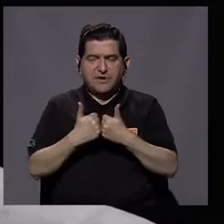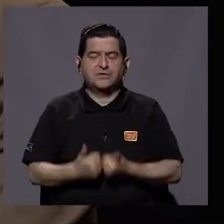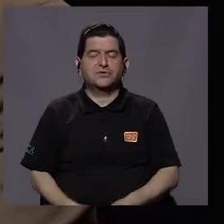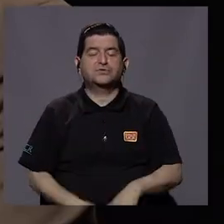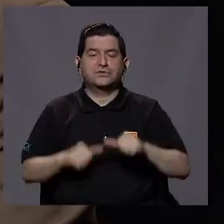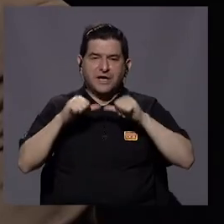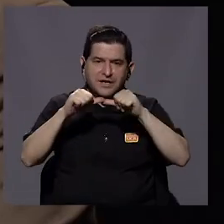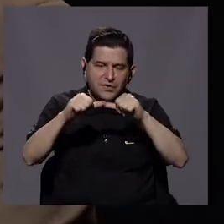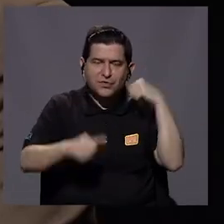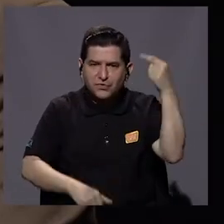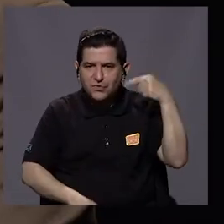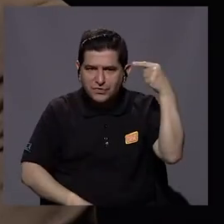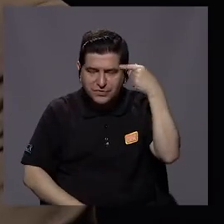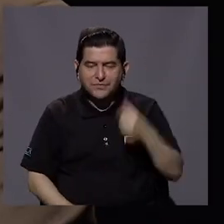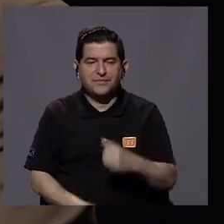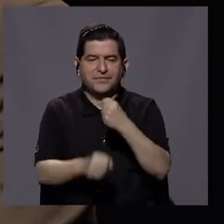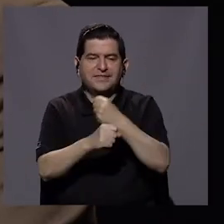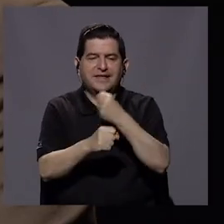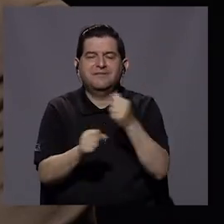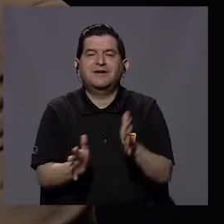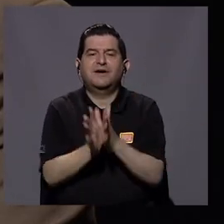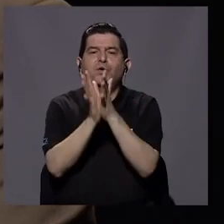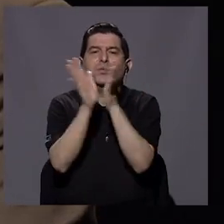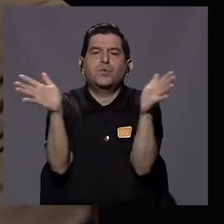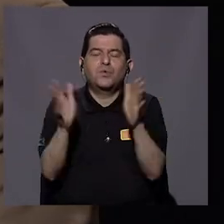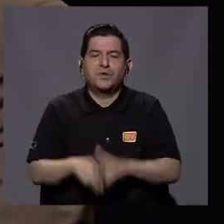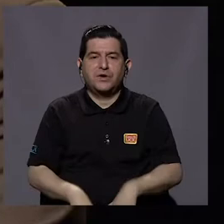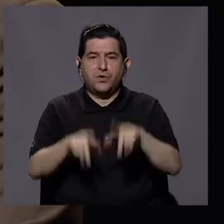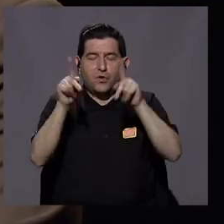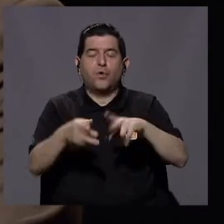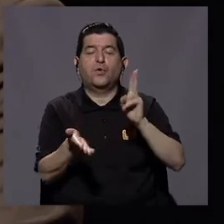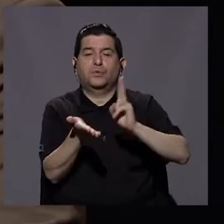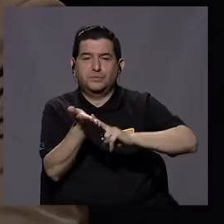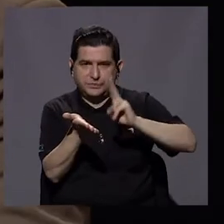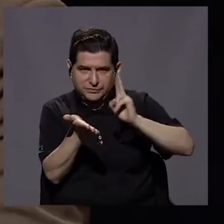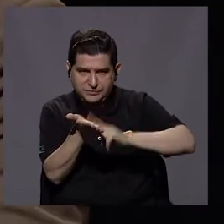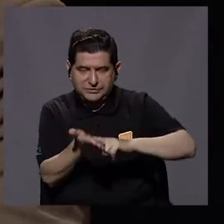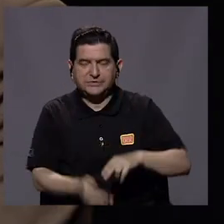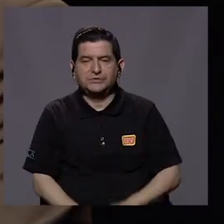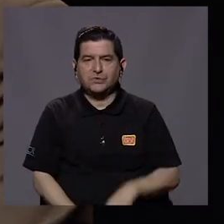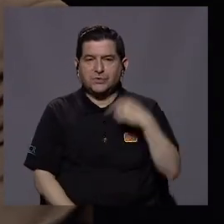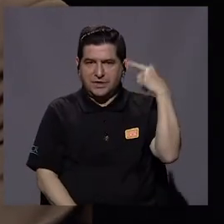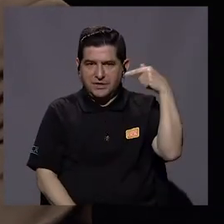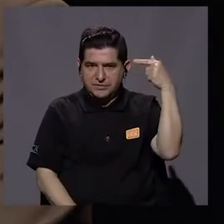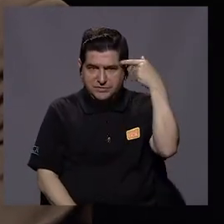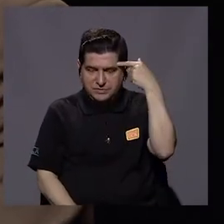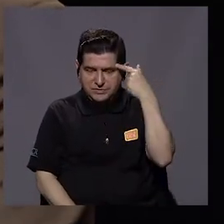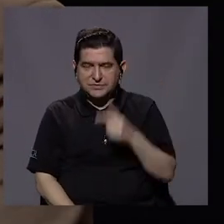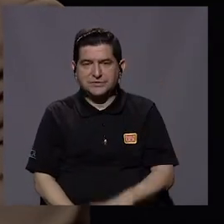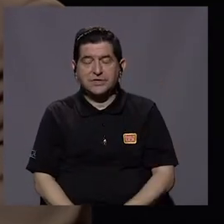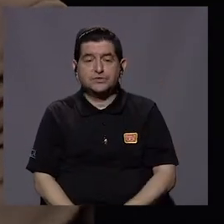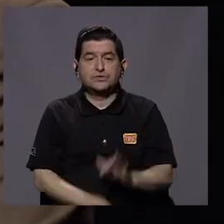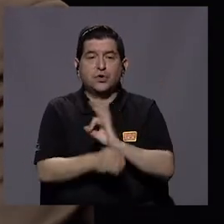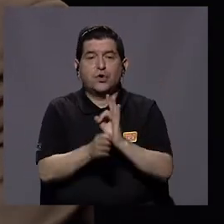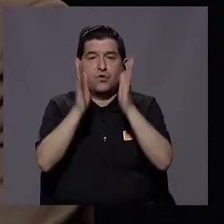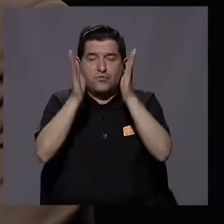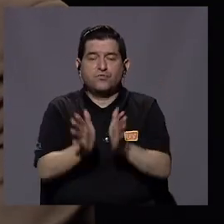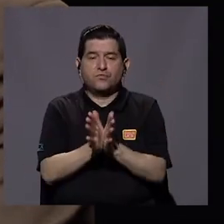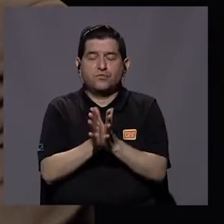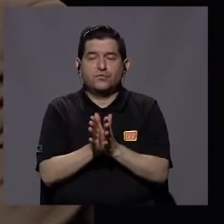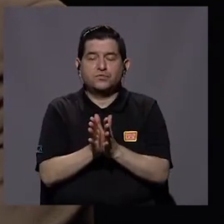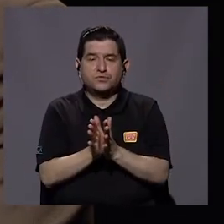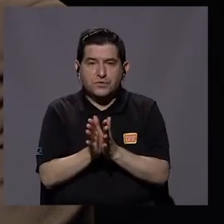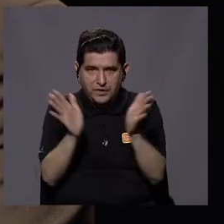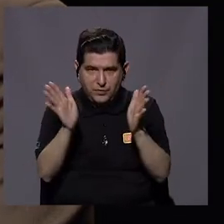gobierno. Sí, el empleo público o las personas contratadas por el Estado son agentes del Estado, tienen